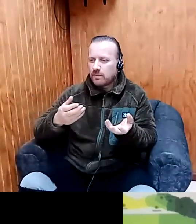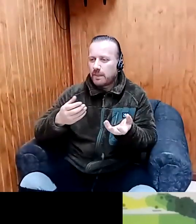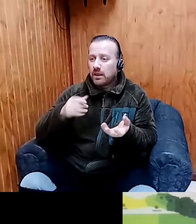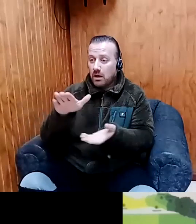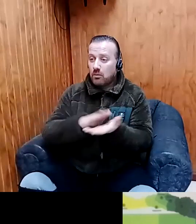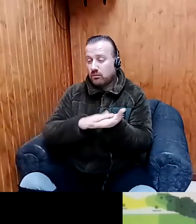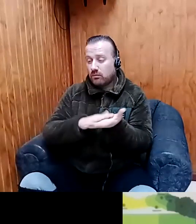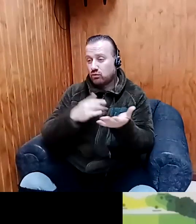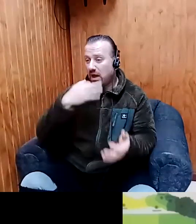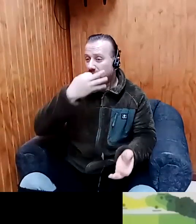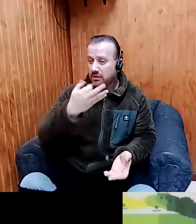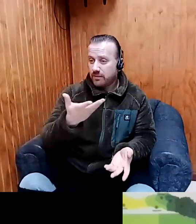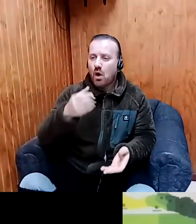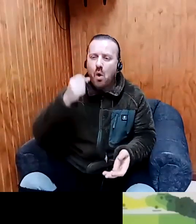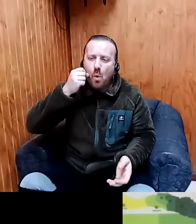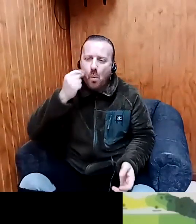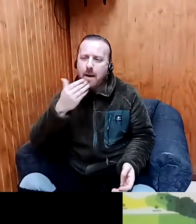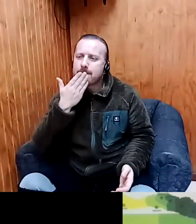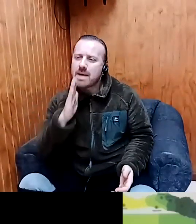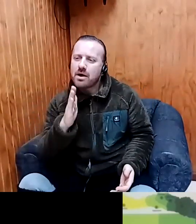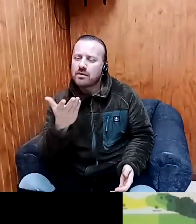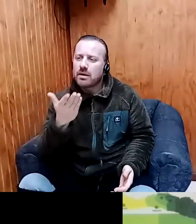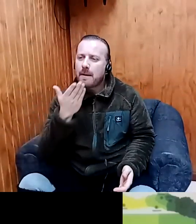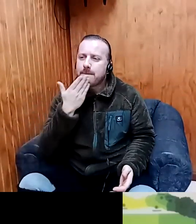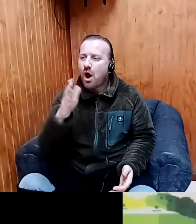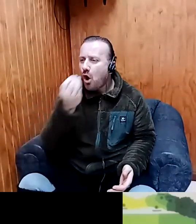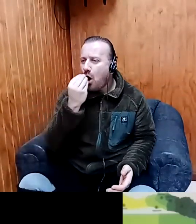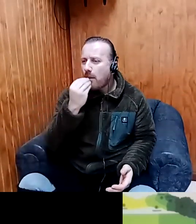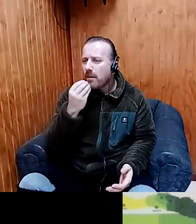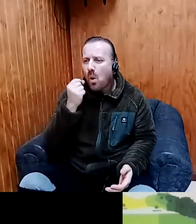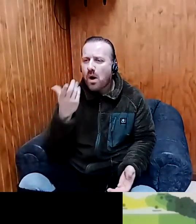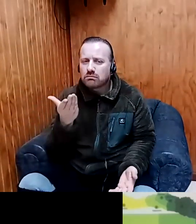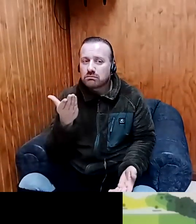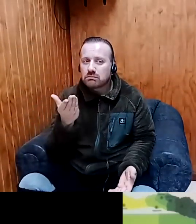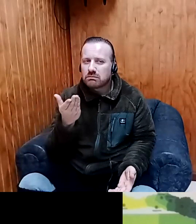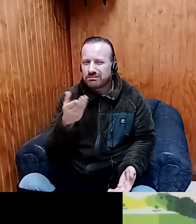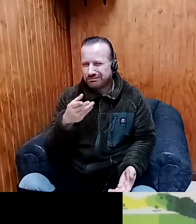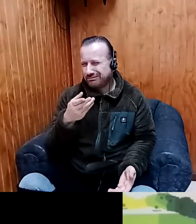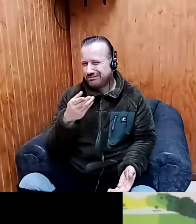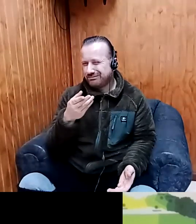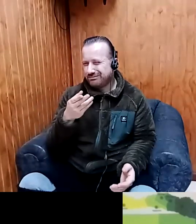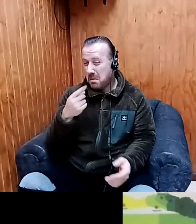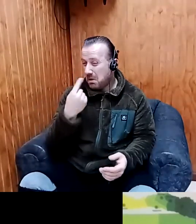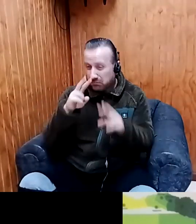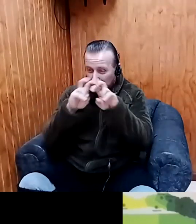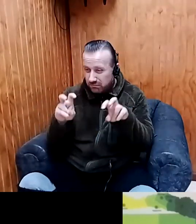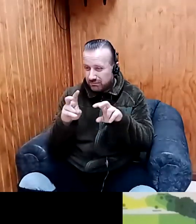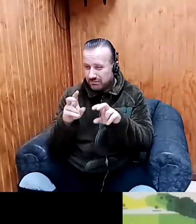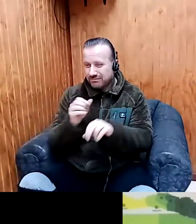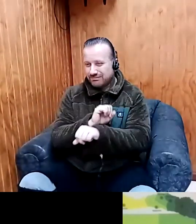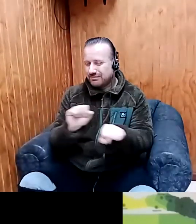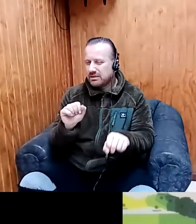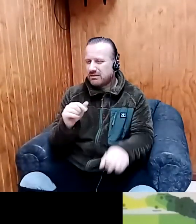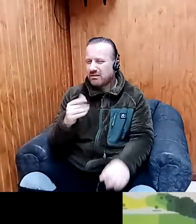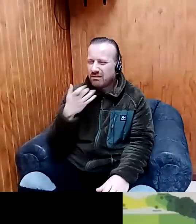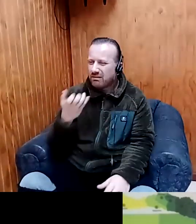por ejemplo, cuál es el mejor alimento? Esto no es una pregunta investigable. ¿Qué quiere decir el mejor alimento? Tú